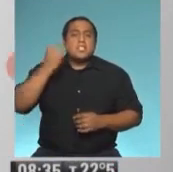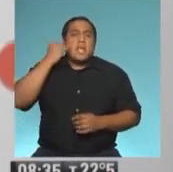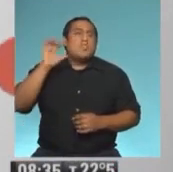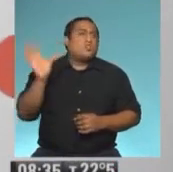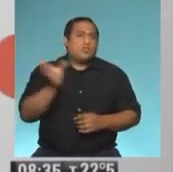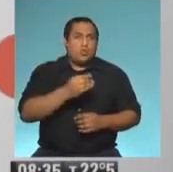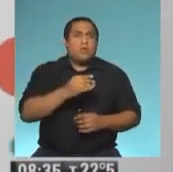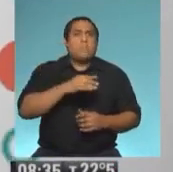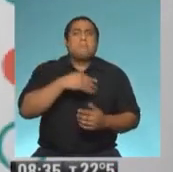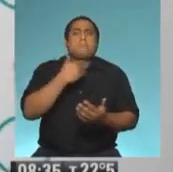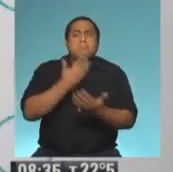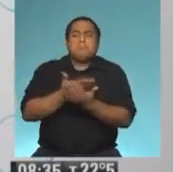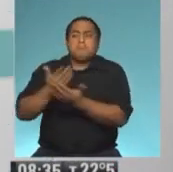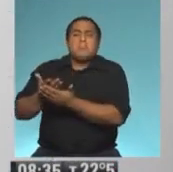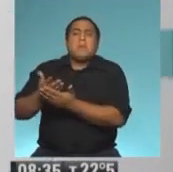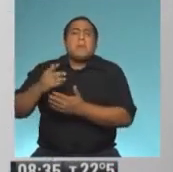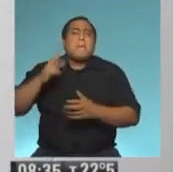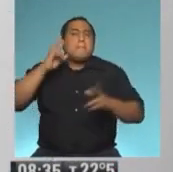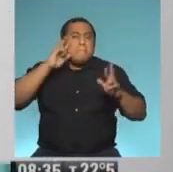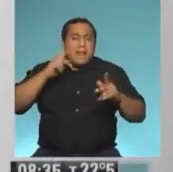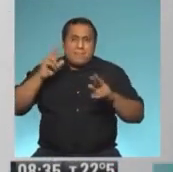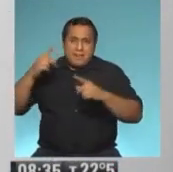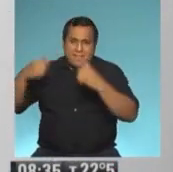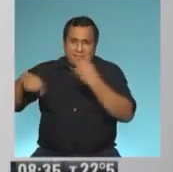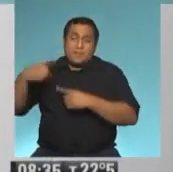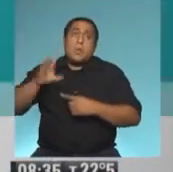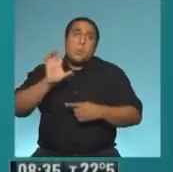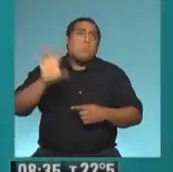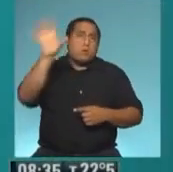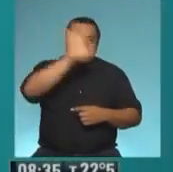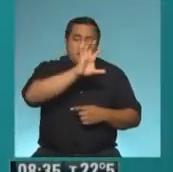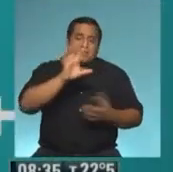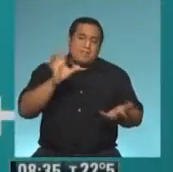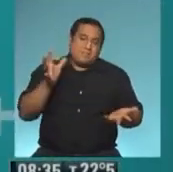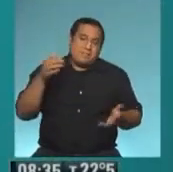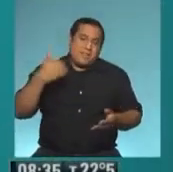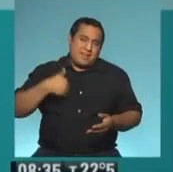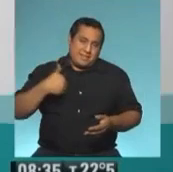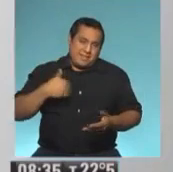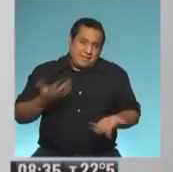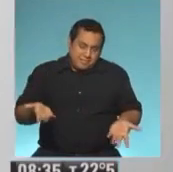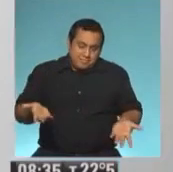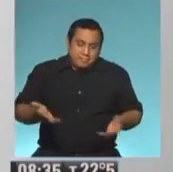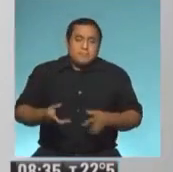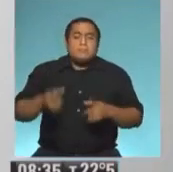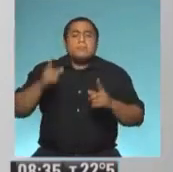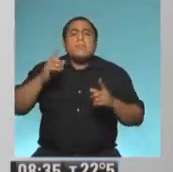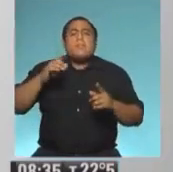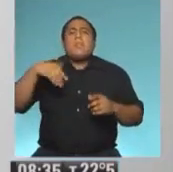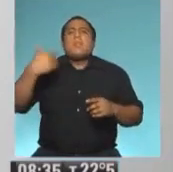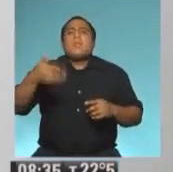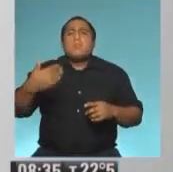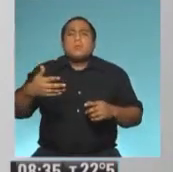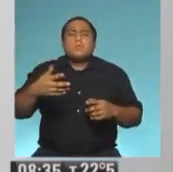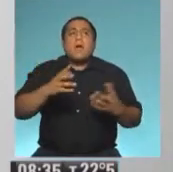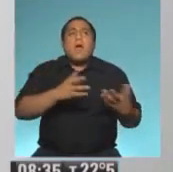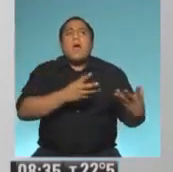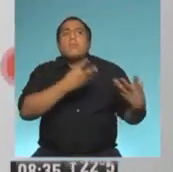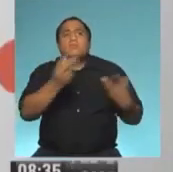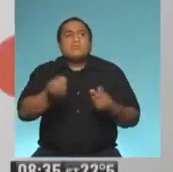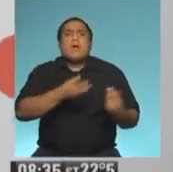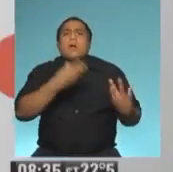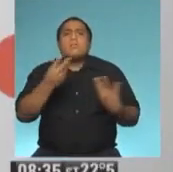presentado su plan estratégico, las provincias argentinas. Bien. Y después van a colaborar muy